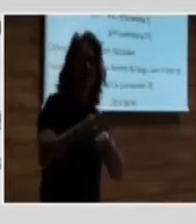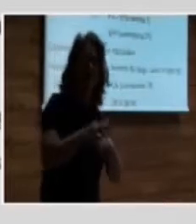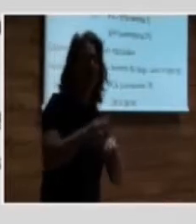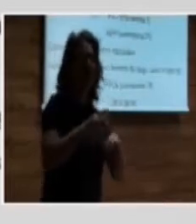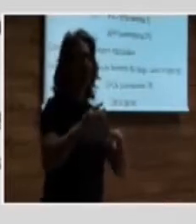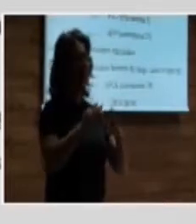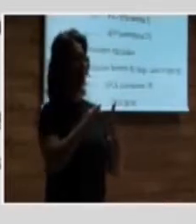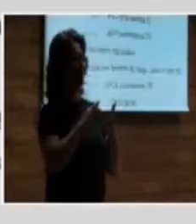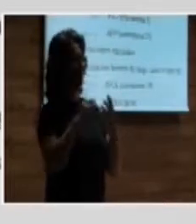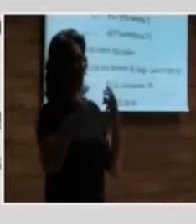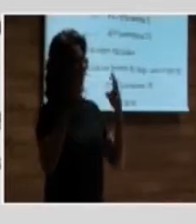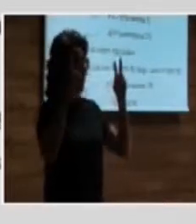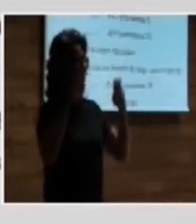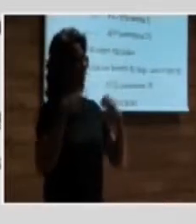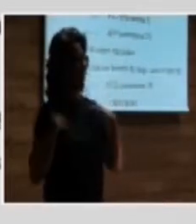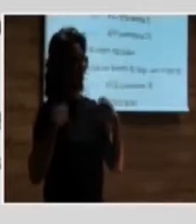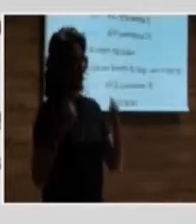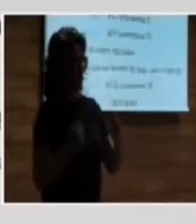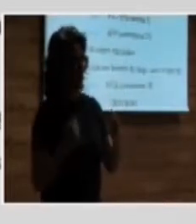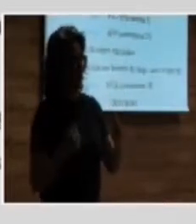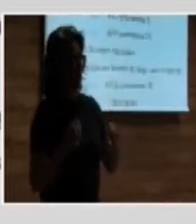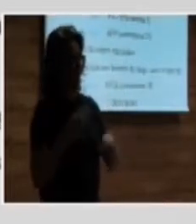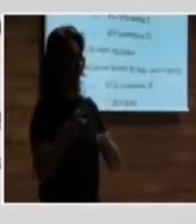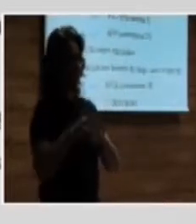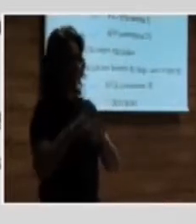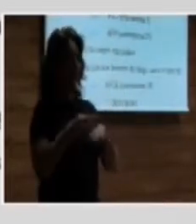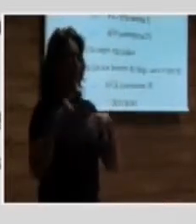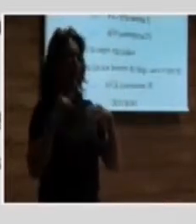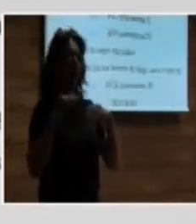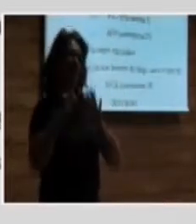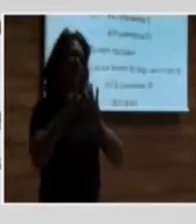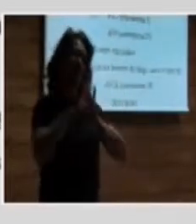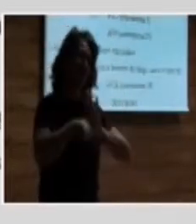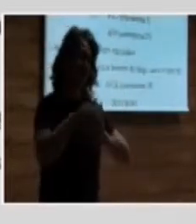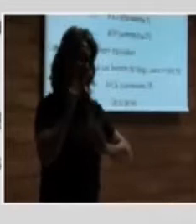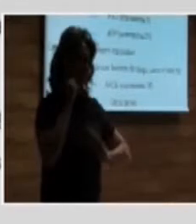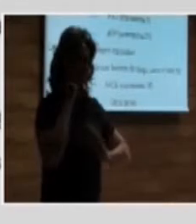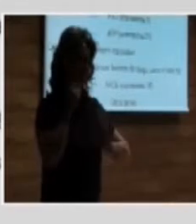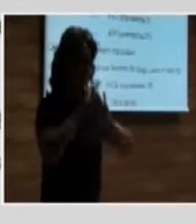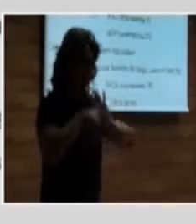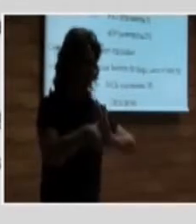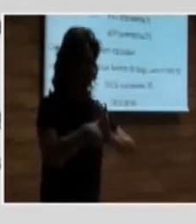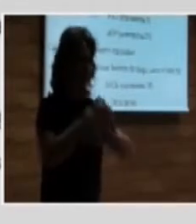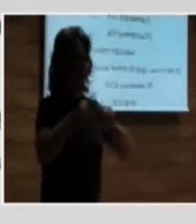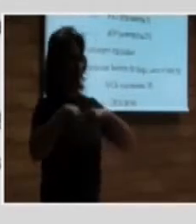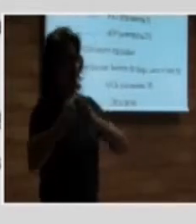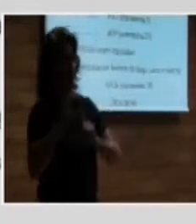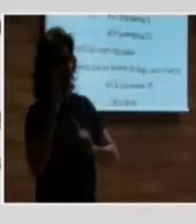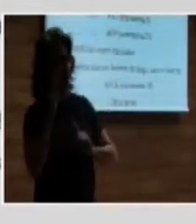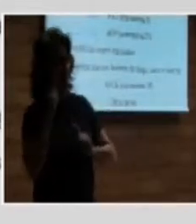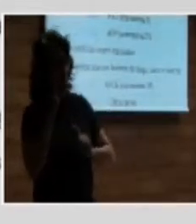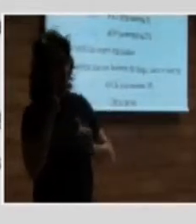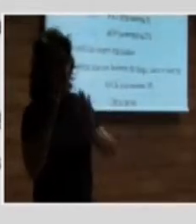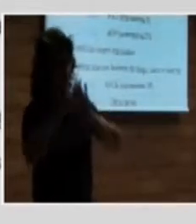un problema sanitario, que es la enfermedad tardía, o la enfermedad familiar, que también está subdiagnosticada. Tenemos que saber que la